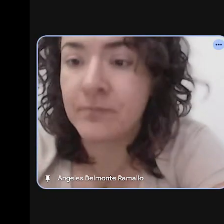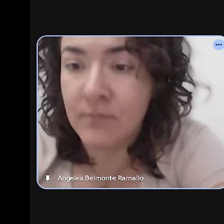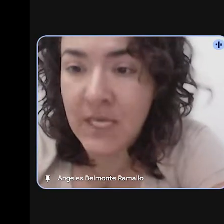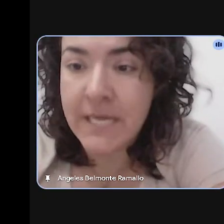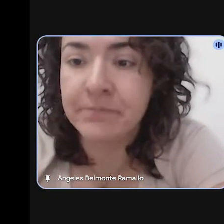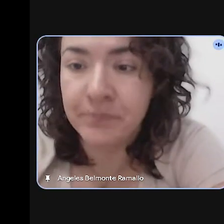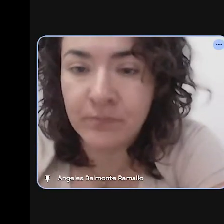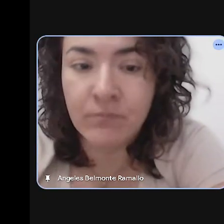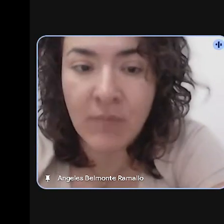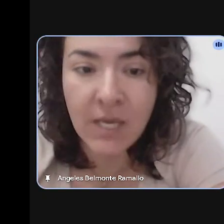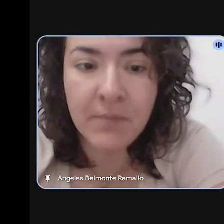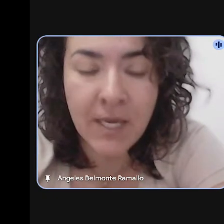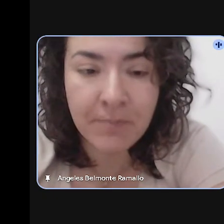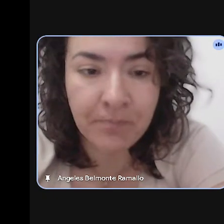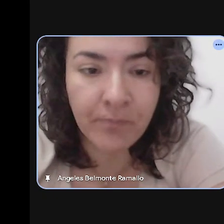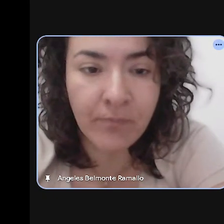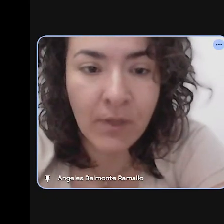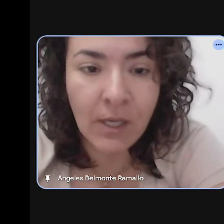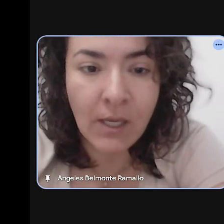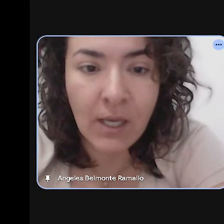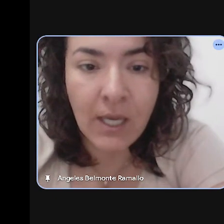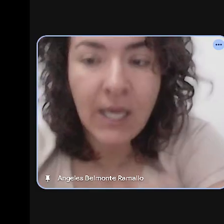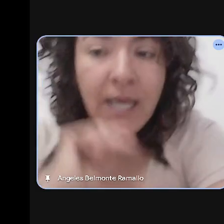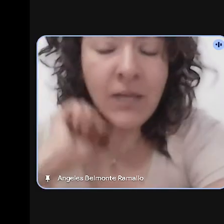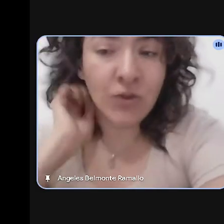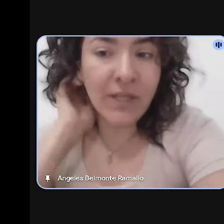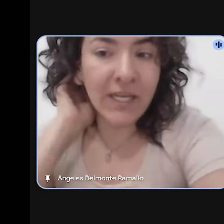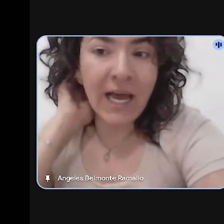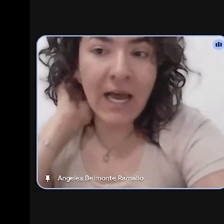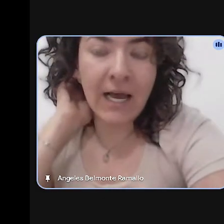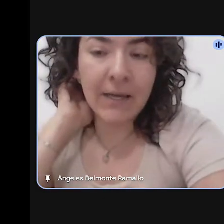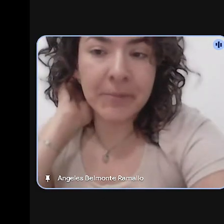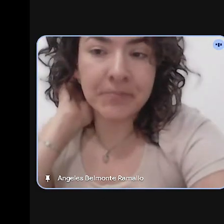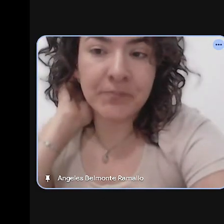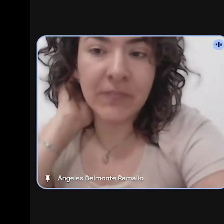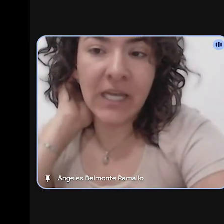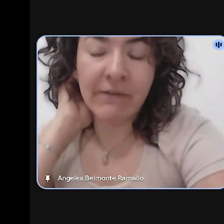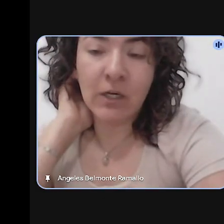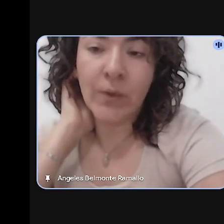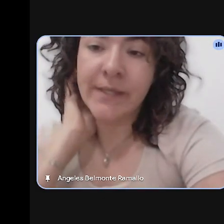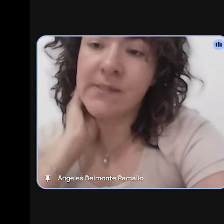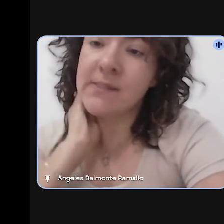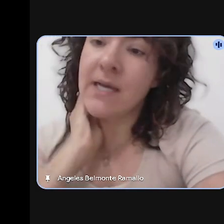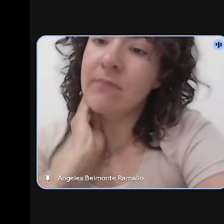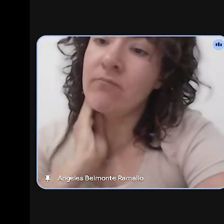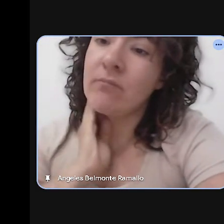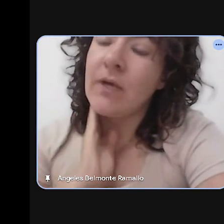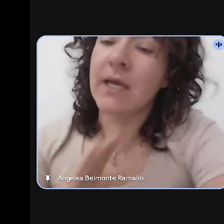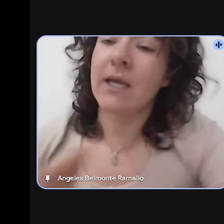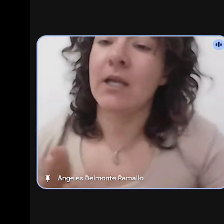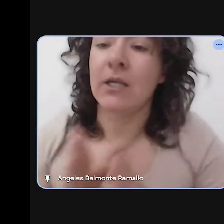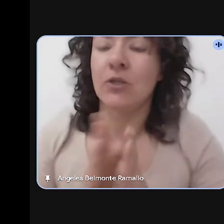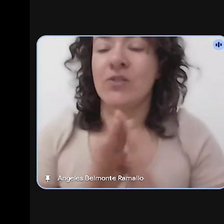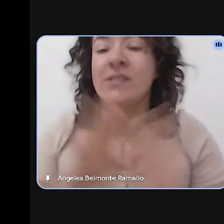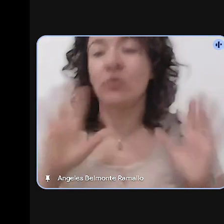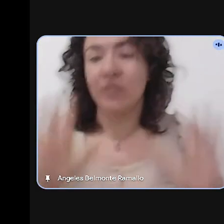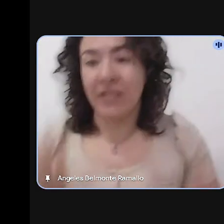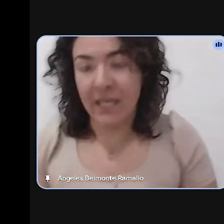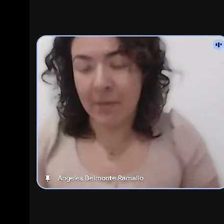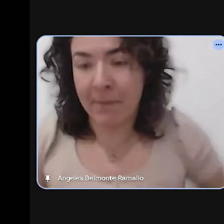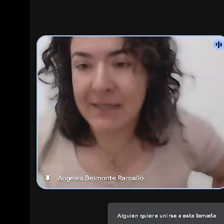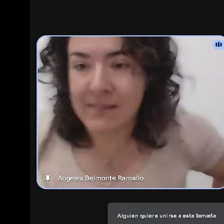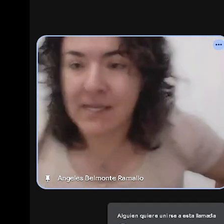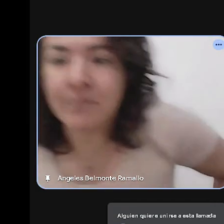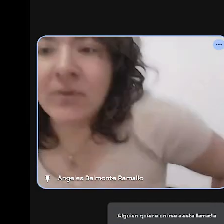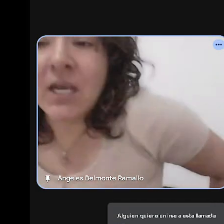Ajá, bien, bien, bien. Esto de la vergüenza, no sé si a ustedes